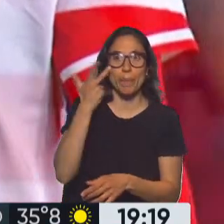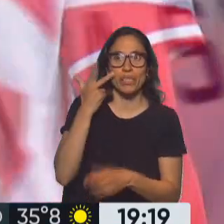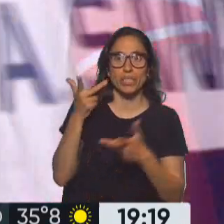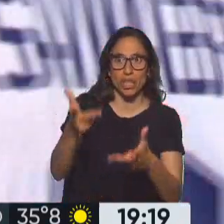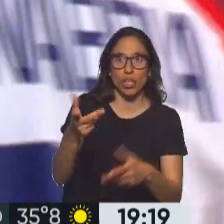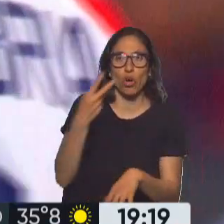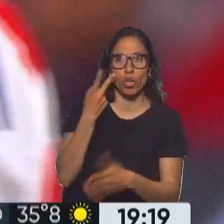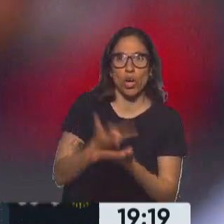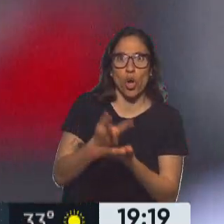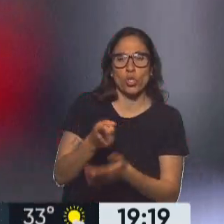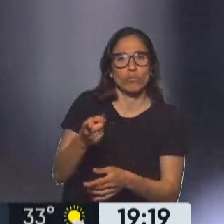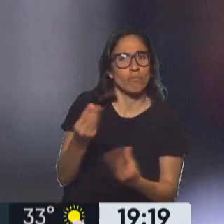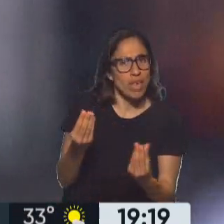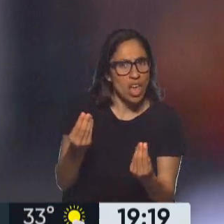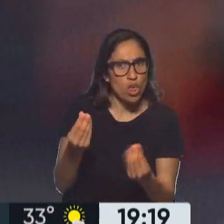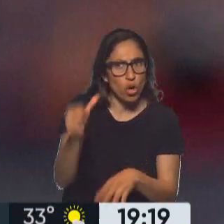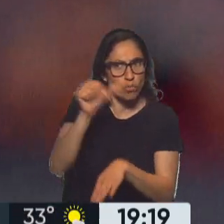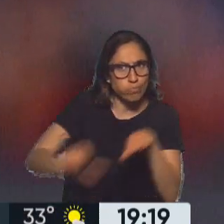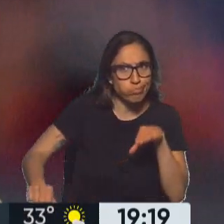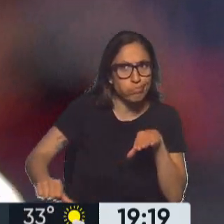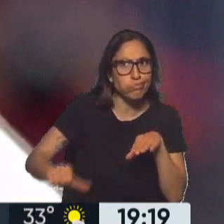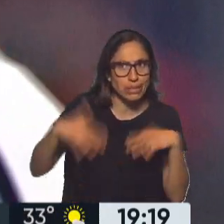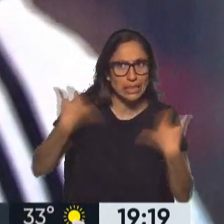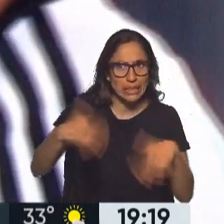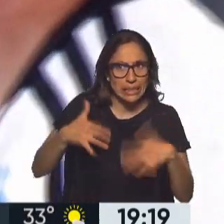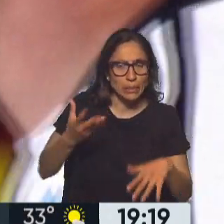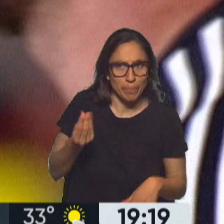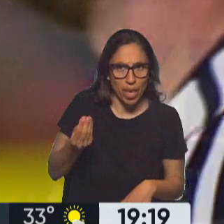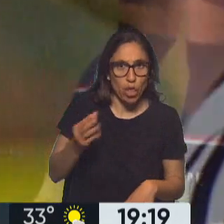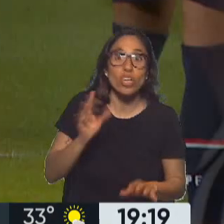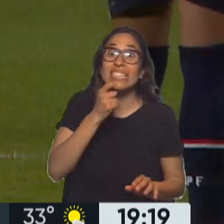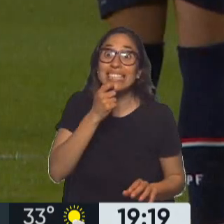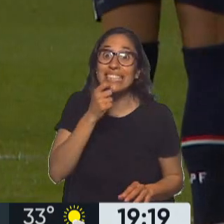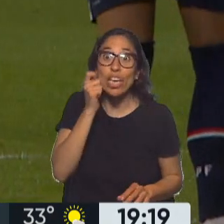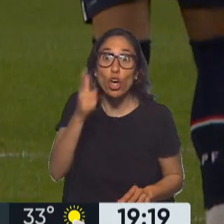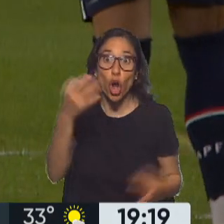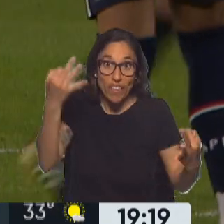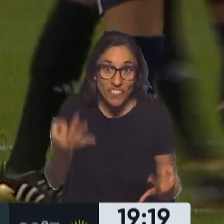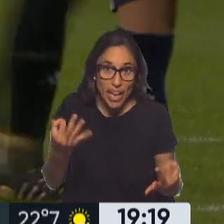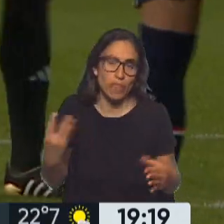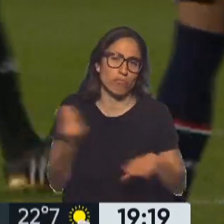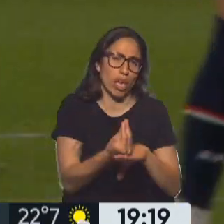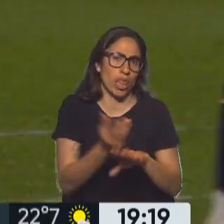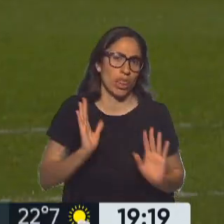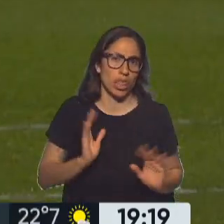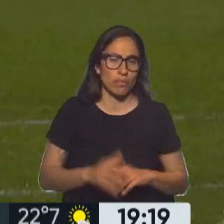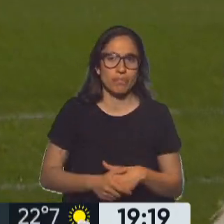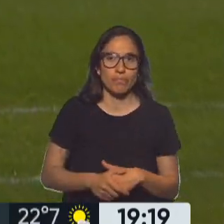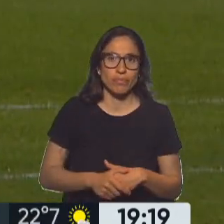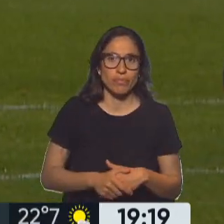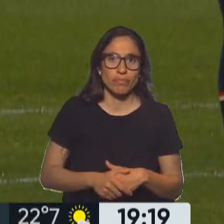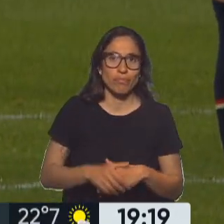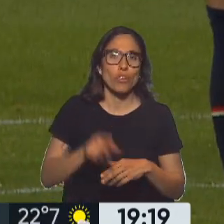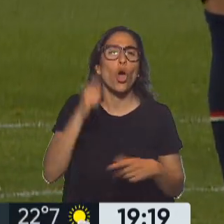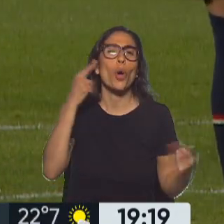porque el temor siempre está que volverse a resentir. Además dicen que la prioridad de Messi en lo que queda es jugar contra Brasil